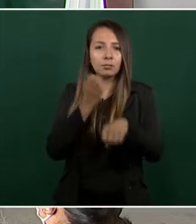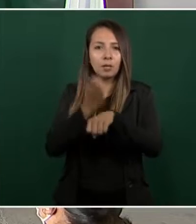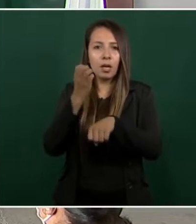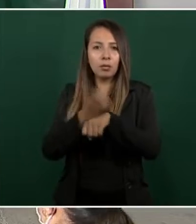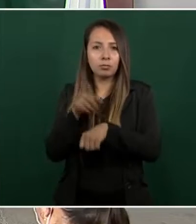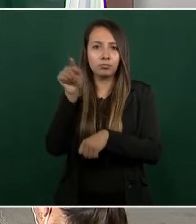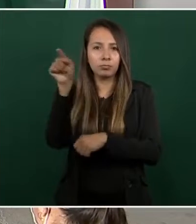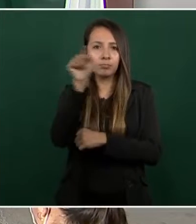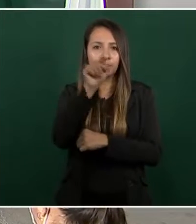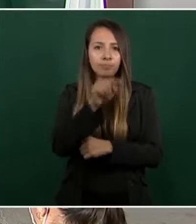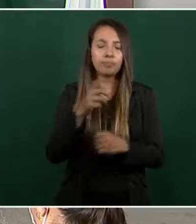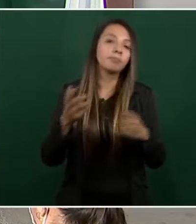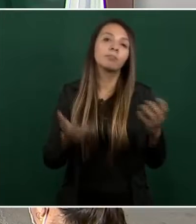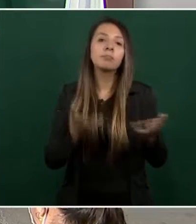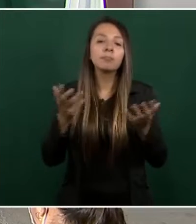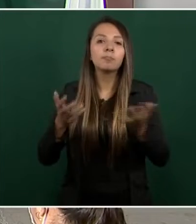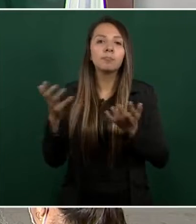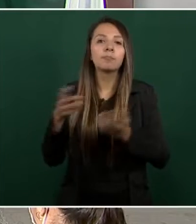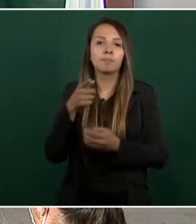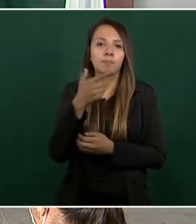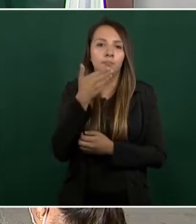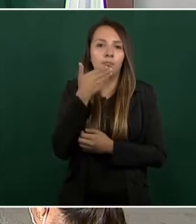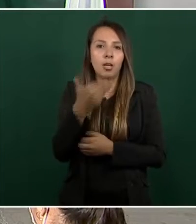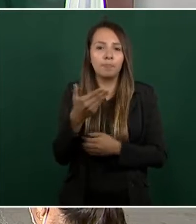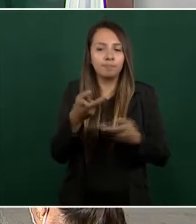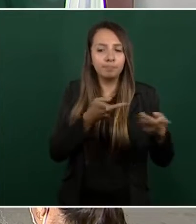programa, pues con ese trabajo se